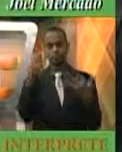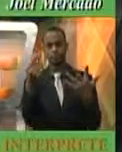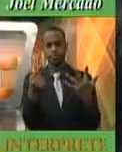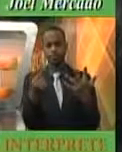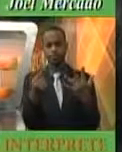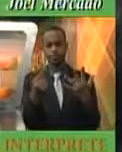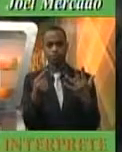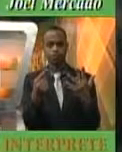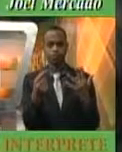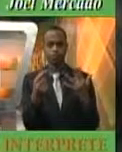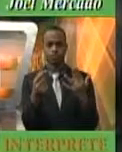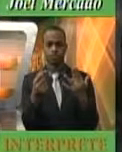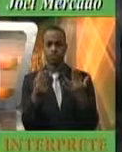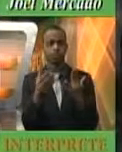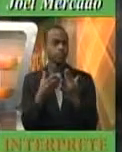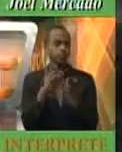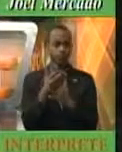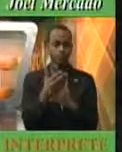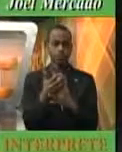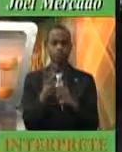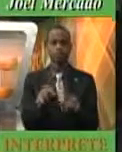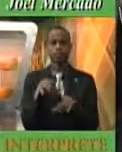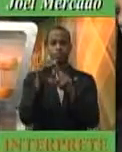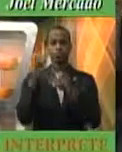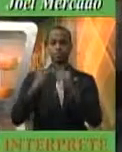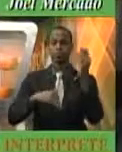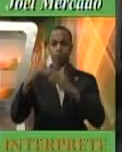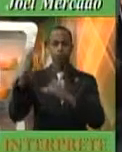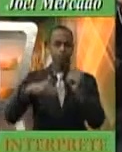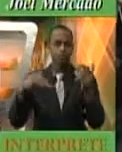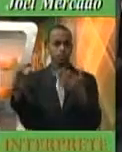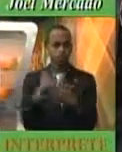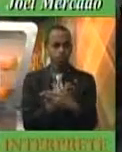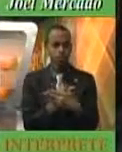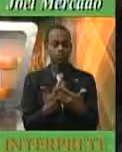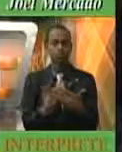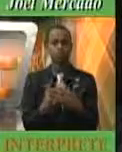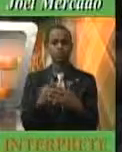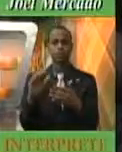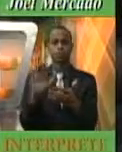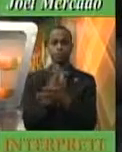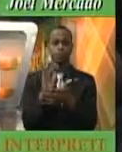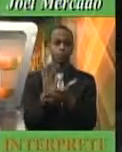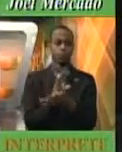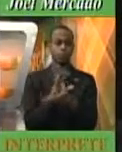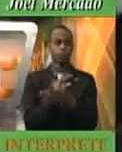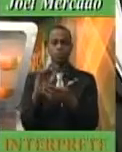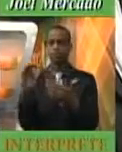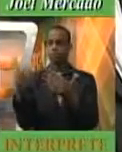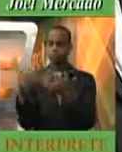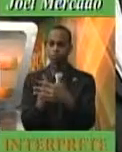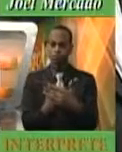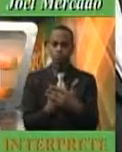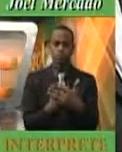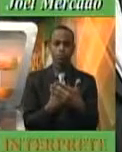tema de la accesibilidad, sobre todo en los edificios nuevos, en las escuelas nuevas, es muy